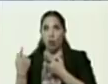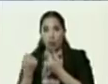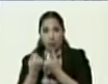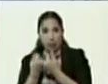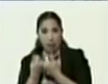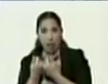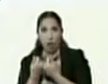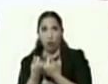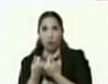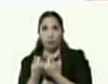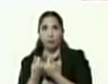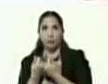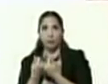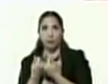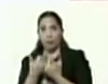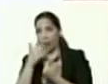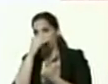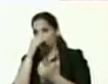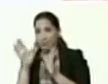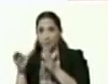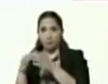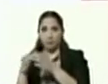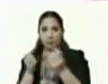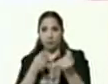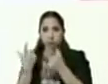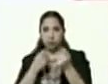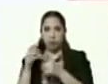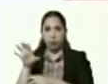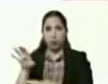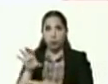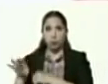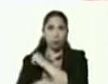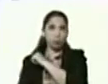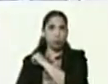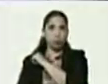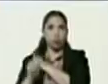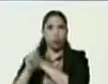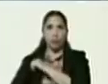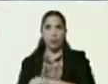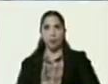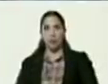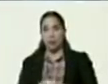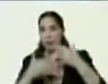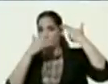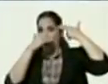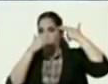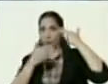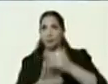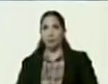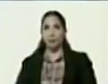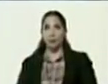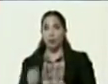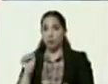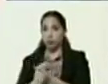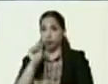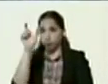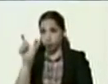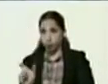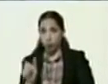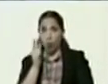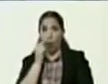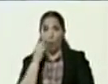procedentes del narcotráfico, el contrabando, la extorsión y el secuestro. La captura de este